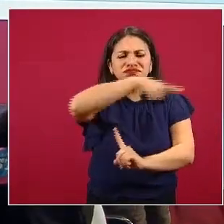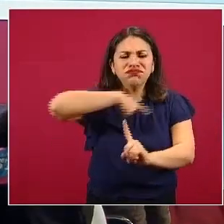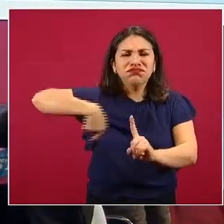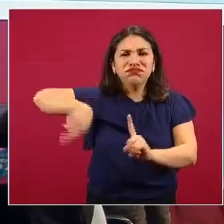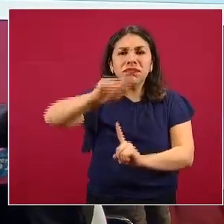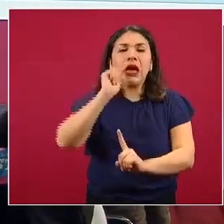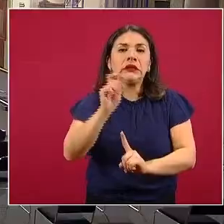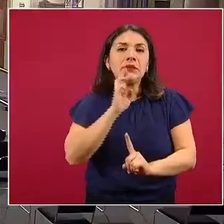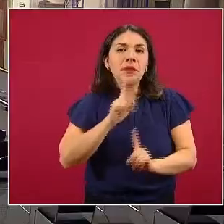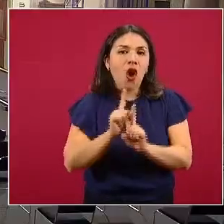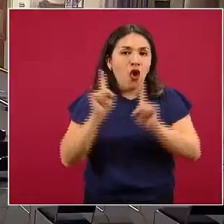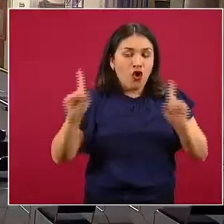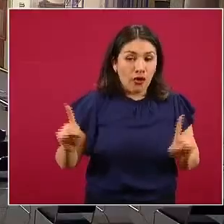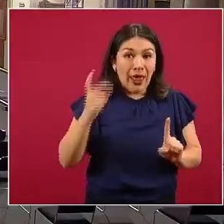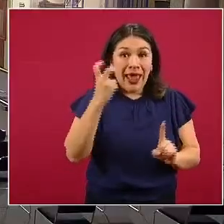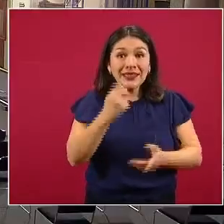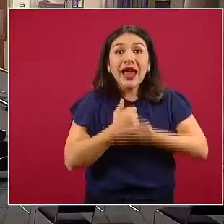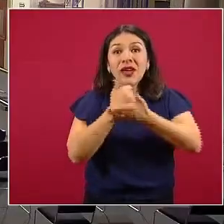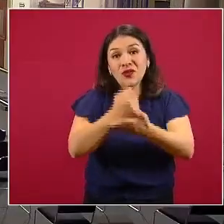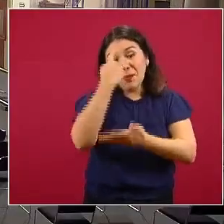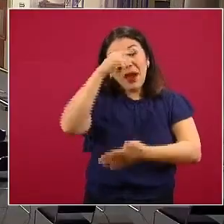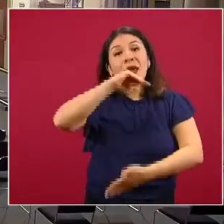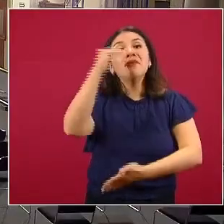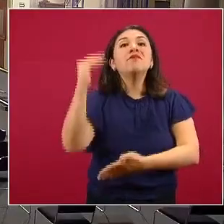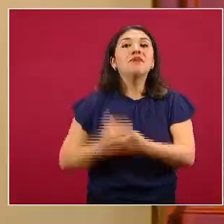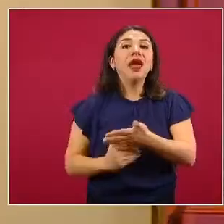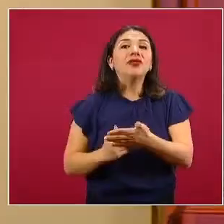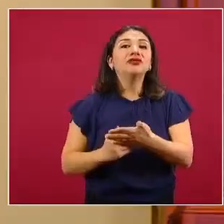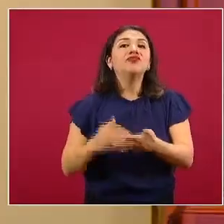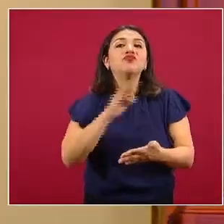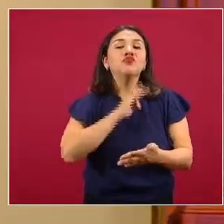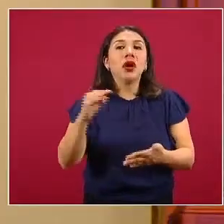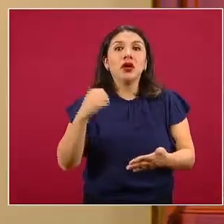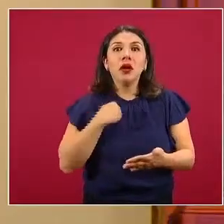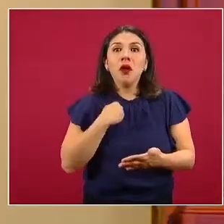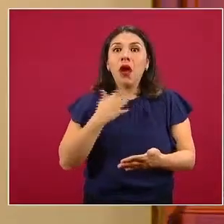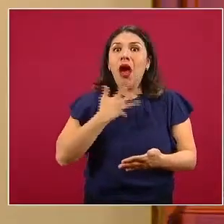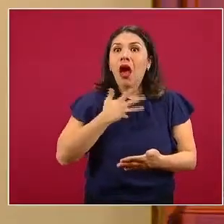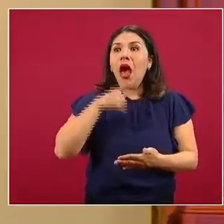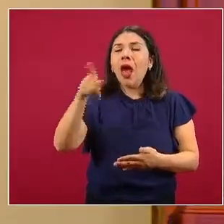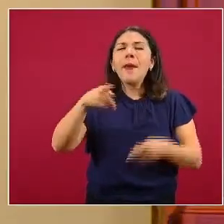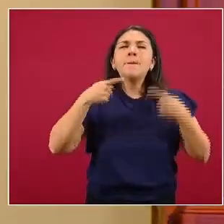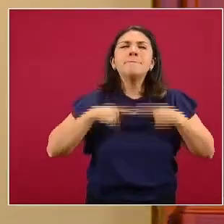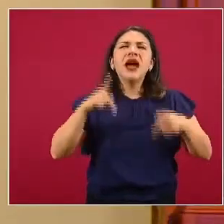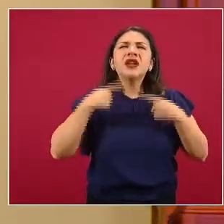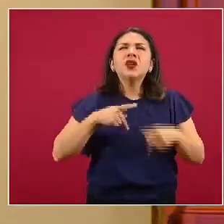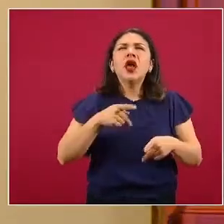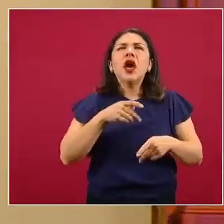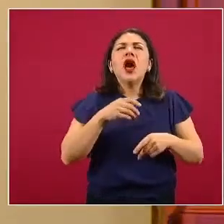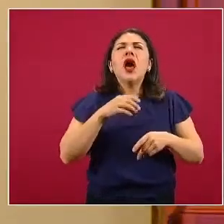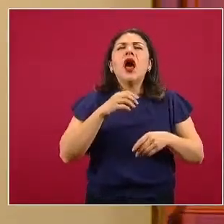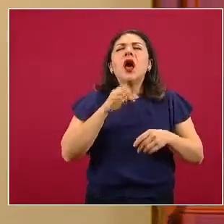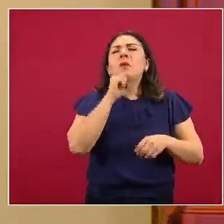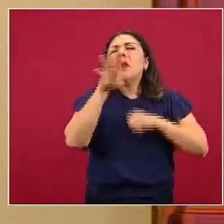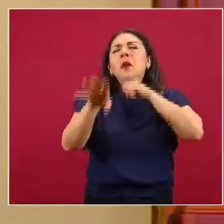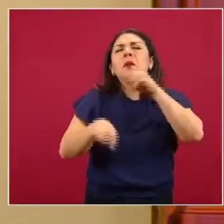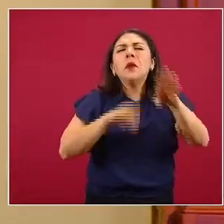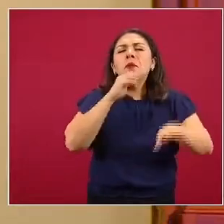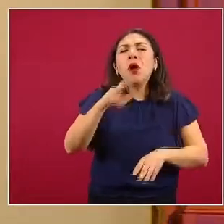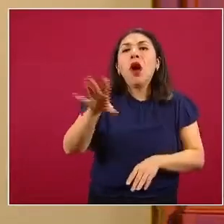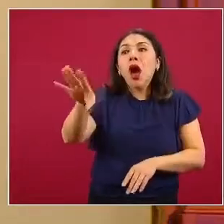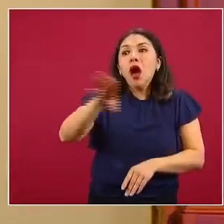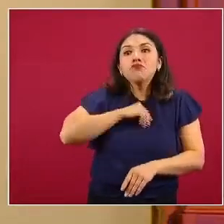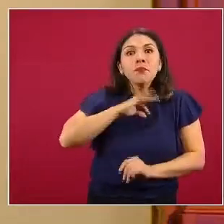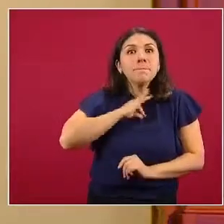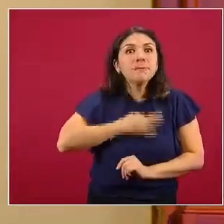encuentre. Y por lo tanto, así disminuir la posibilidad de recibir la transmisión del virus SARS-CoV-2 de